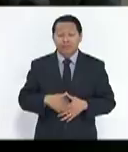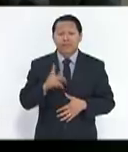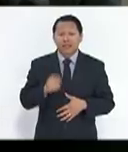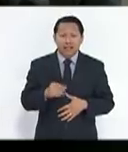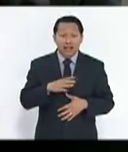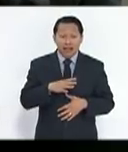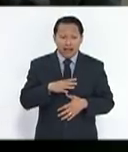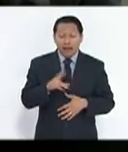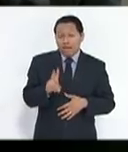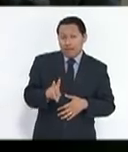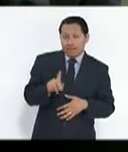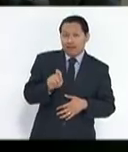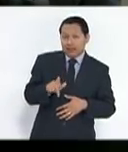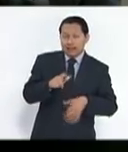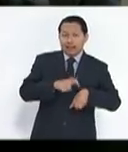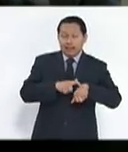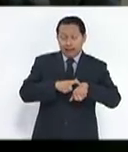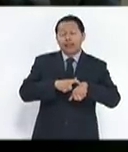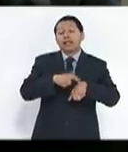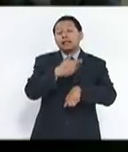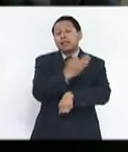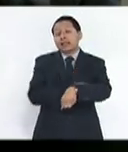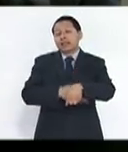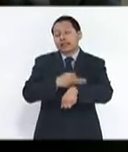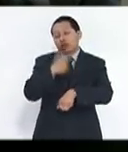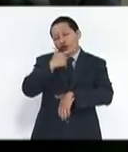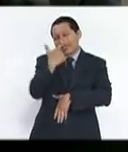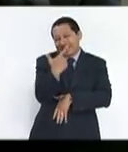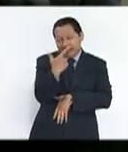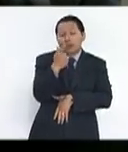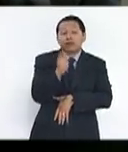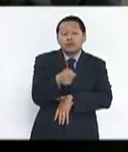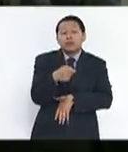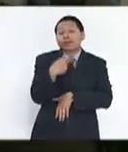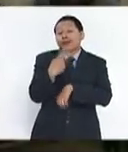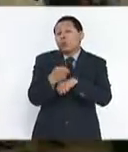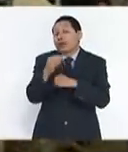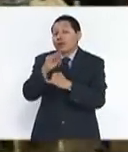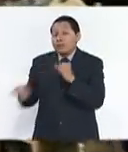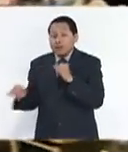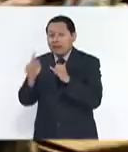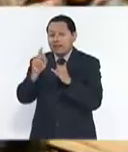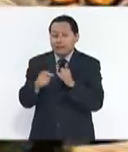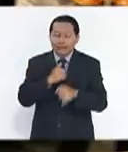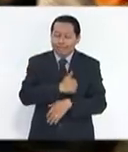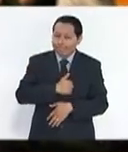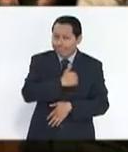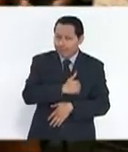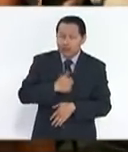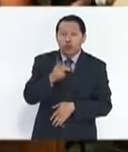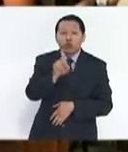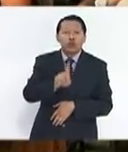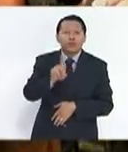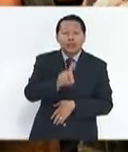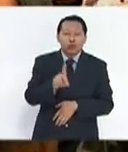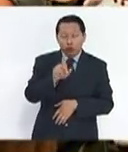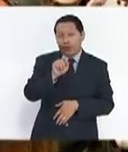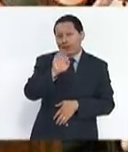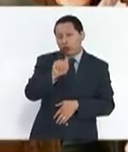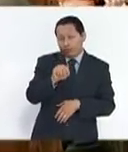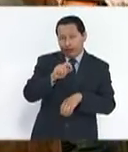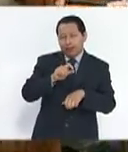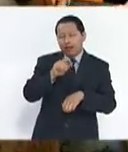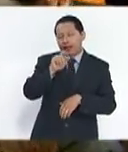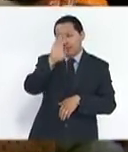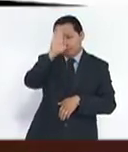Estrenamos este viernes 27 a las 19 horas y la segunda función, segunda y última, desafortunadamente, el domingo 29 a las 12 del